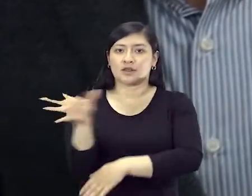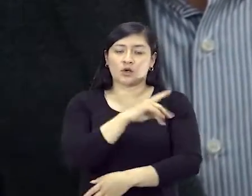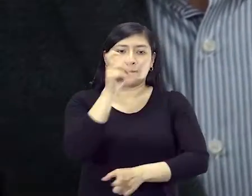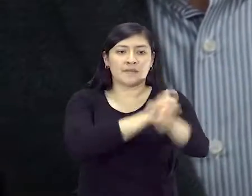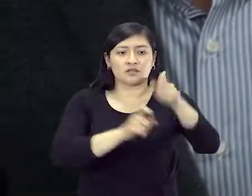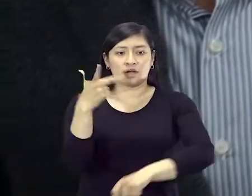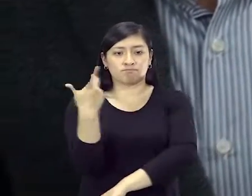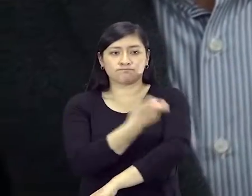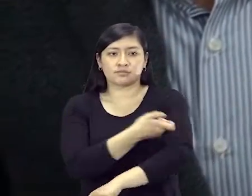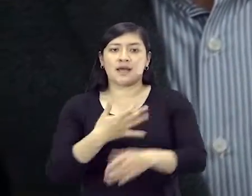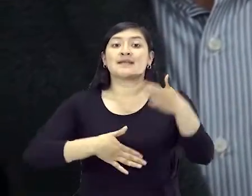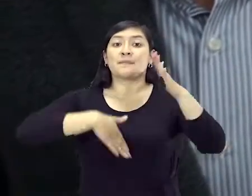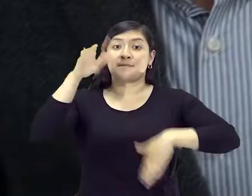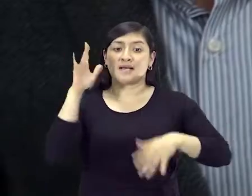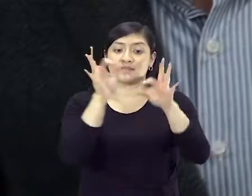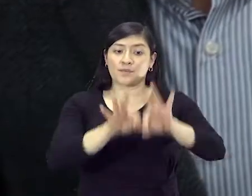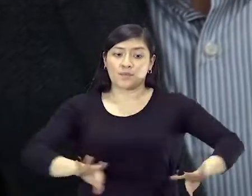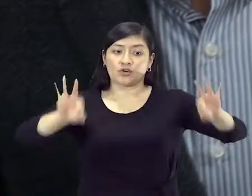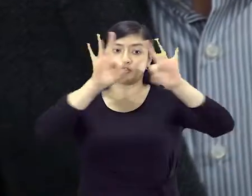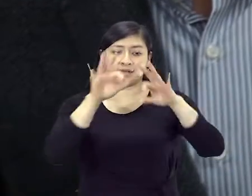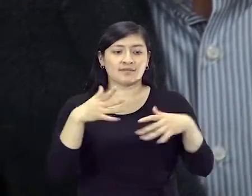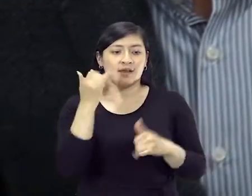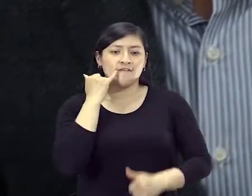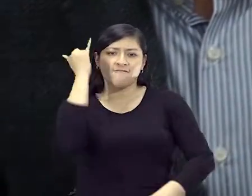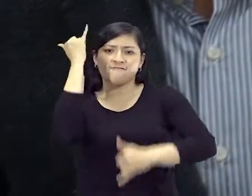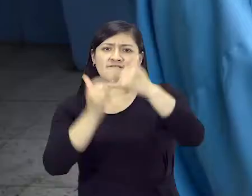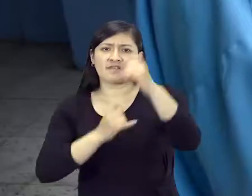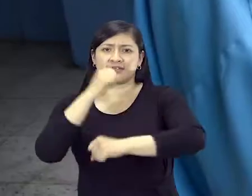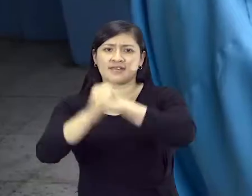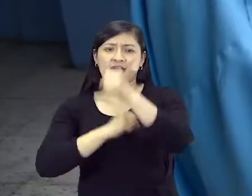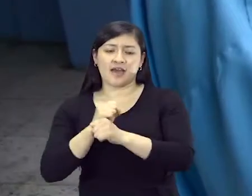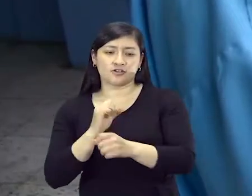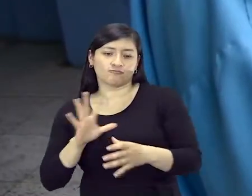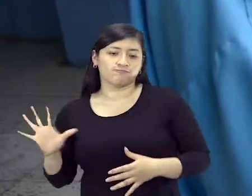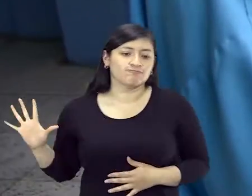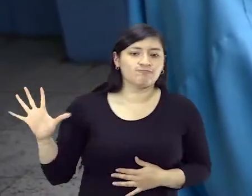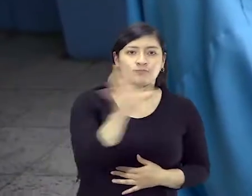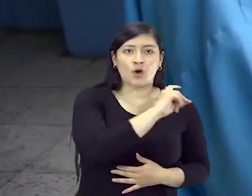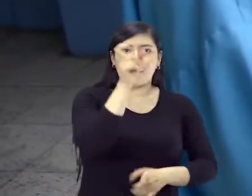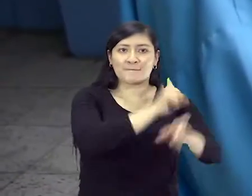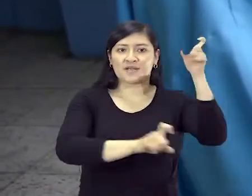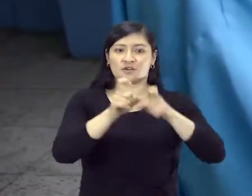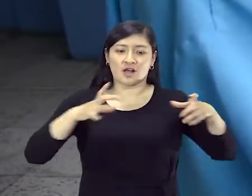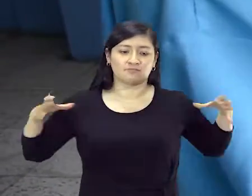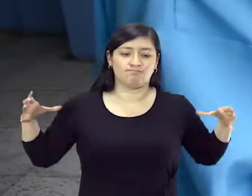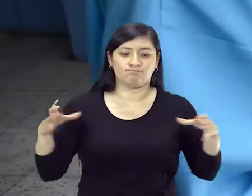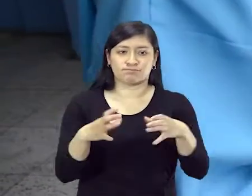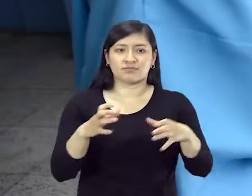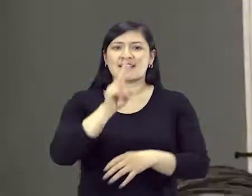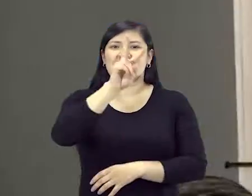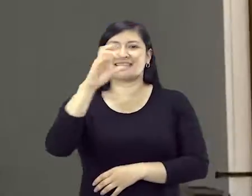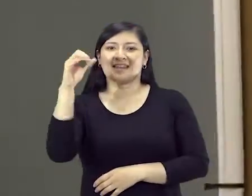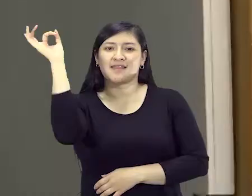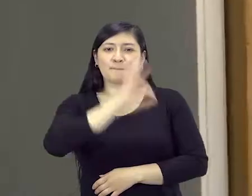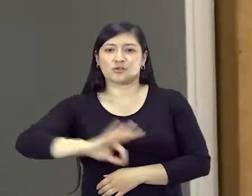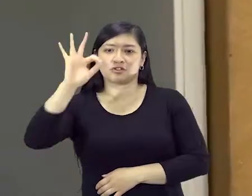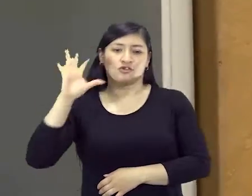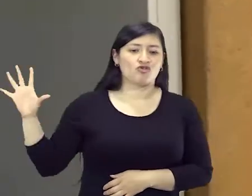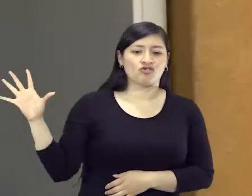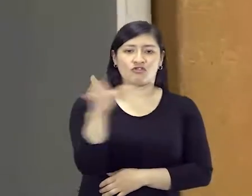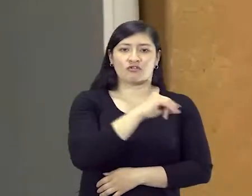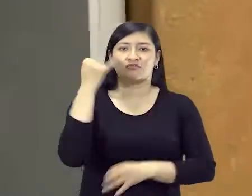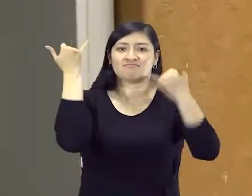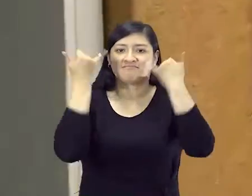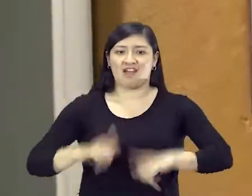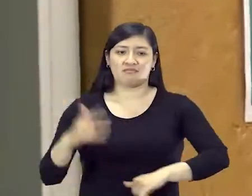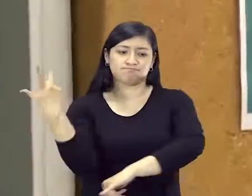propósitos, quizás el más importante, lograr al finalizar el año una inmunidad colectiva o de rebaño, siquiera el 70% de